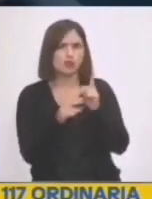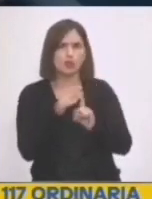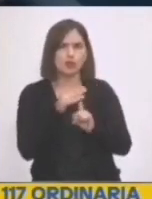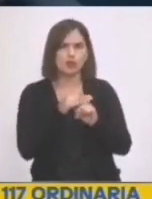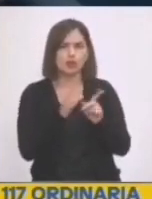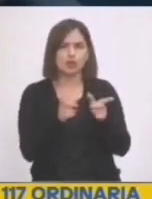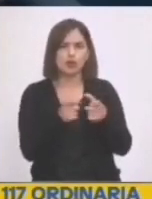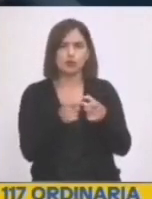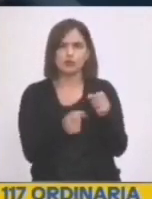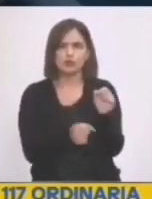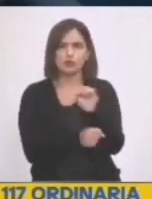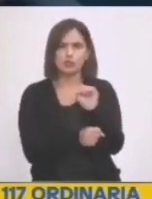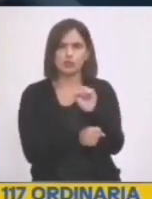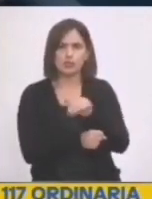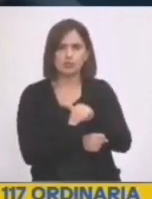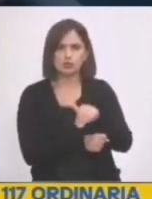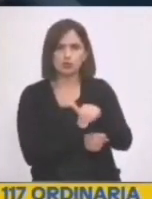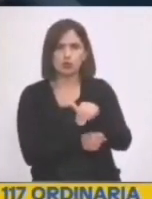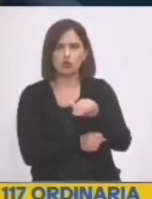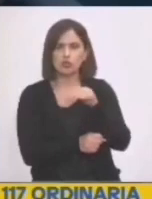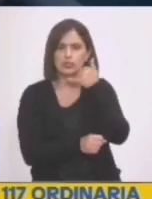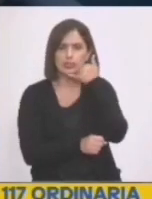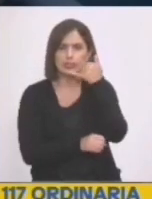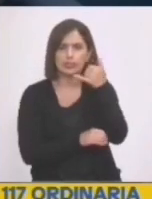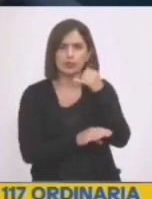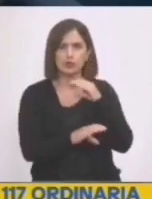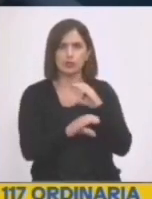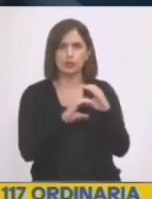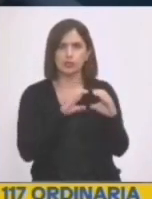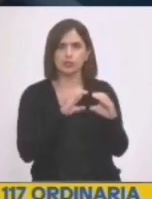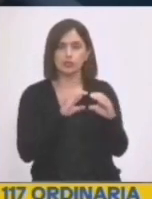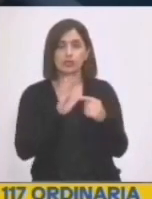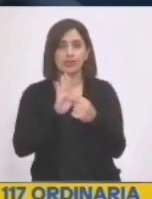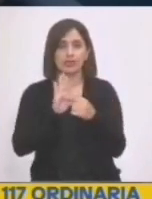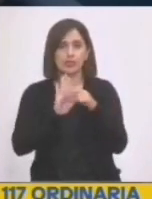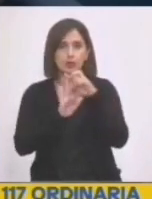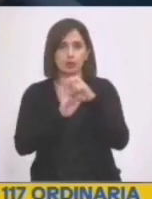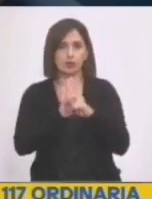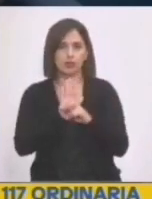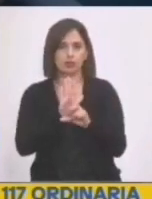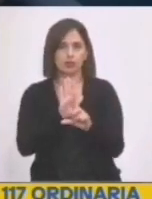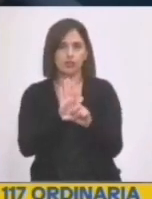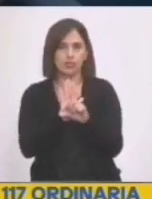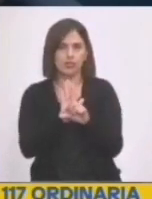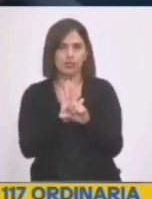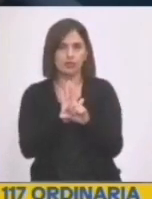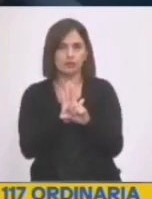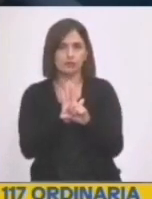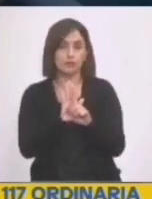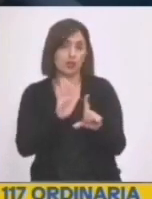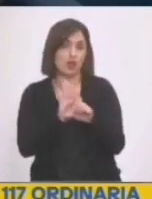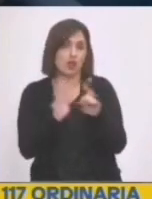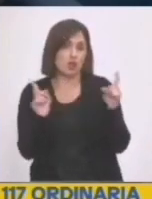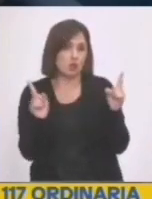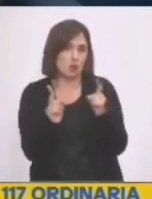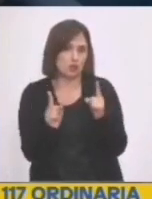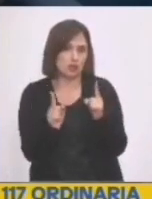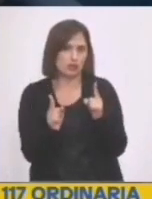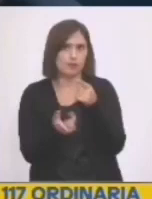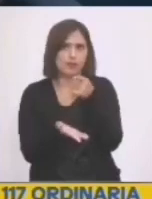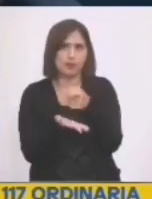transporte y telecomunicaciones y quiero señalar que este proyecto como ley corta digamos Tenemos que